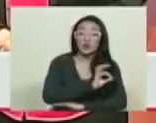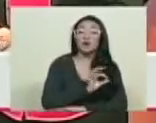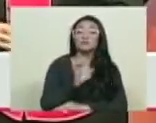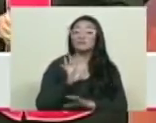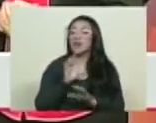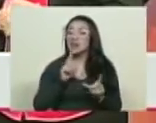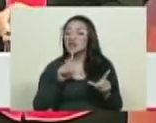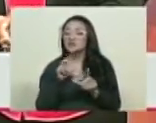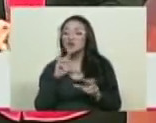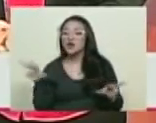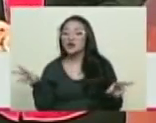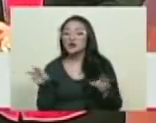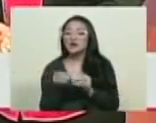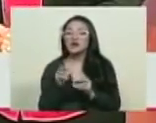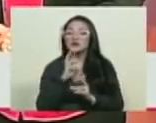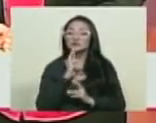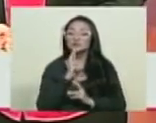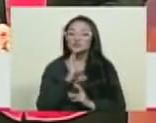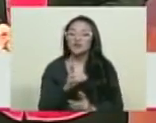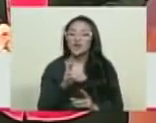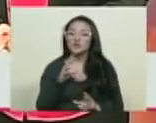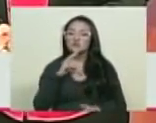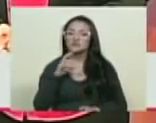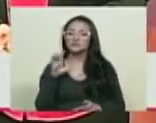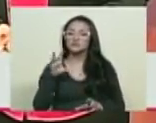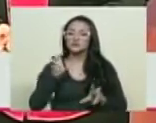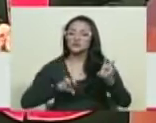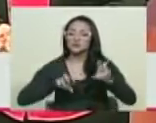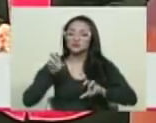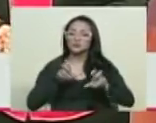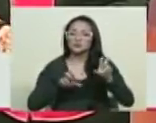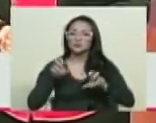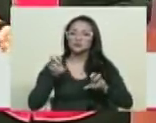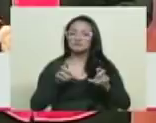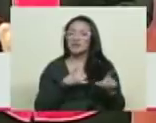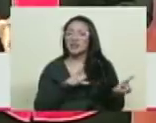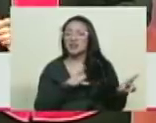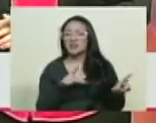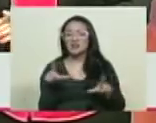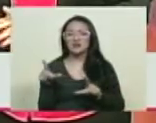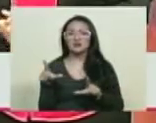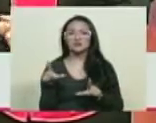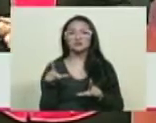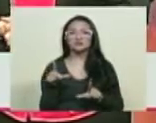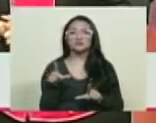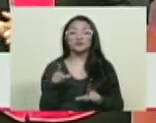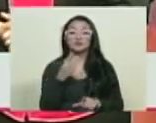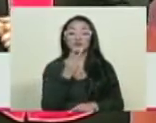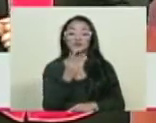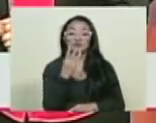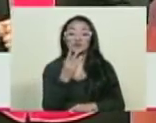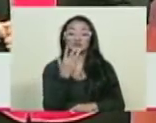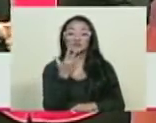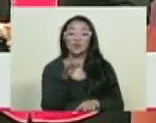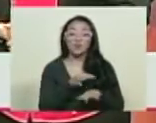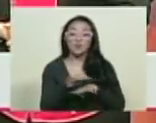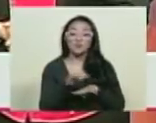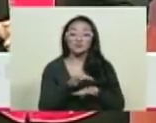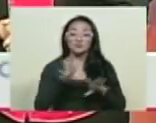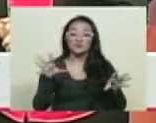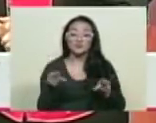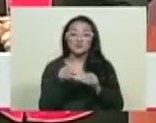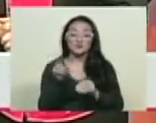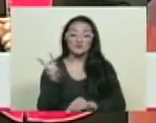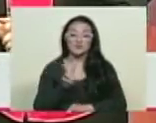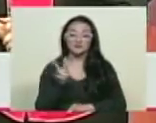verificados certificados confiables y auditados de los 335 municipios del país